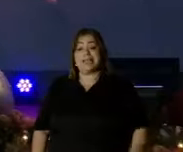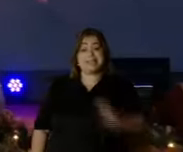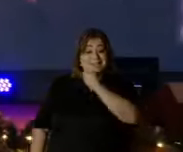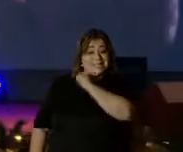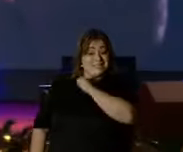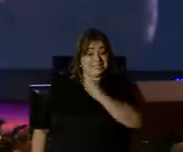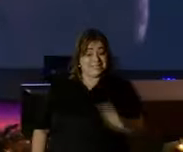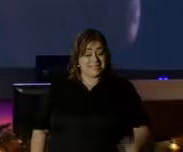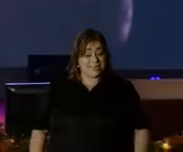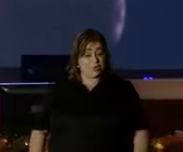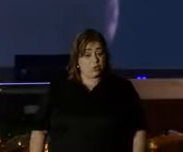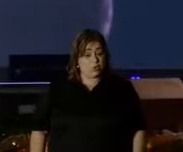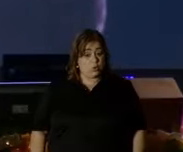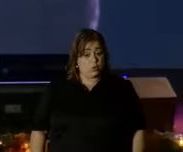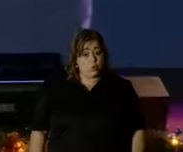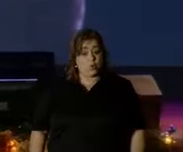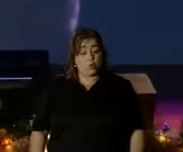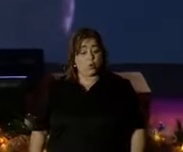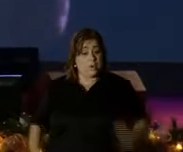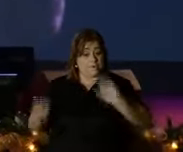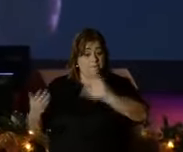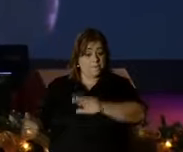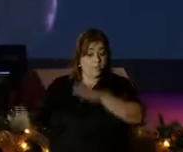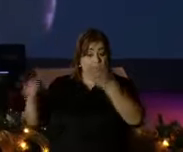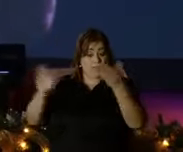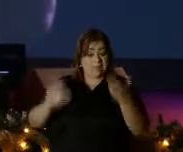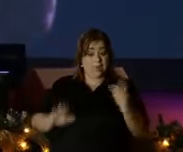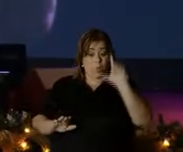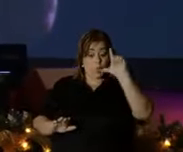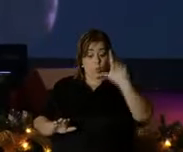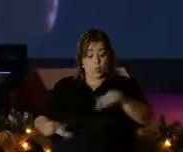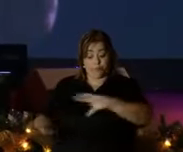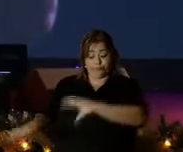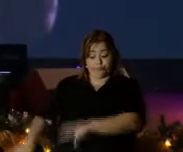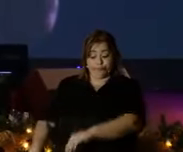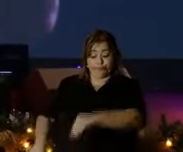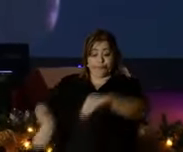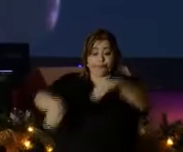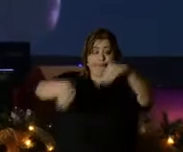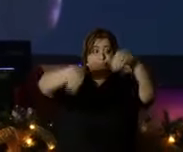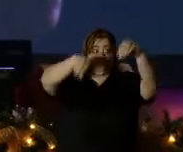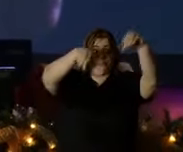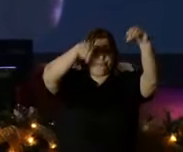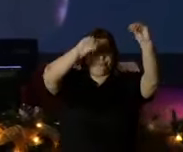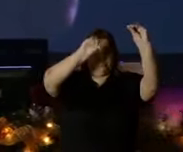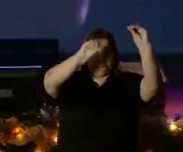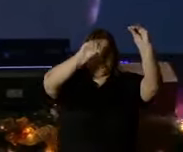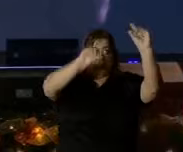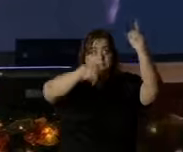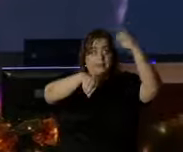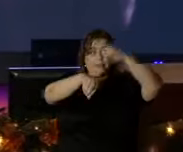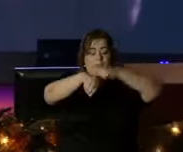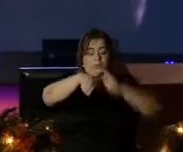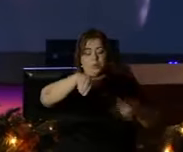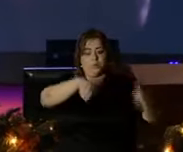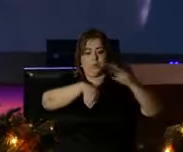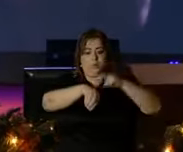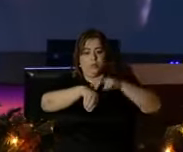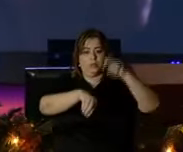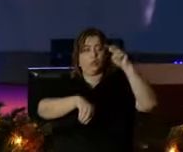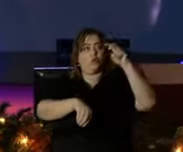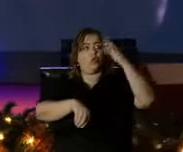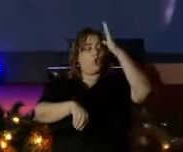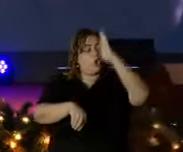levantar, porque los muertos en Cristo resucitarán primero. O sea, Él los va a